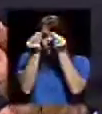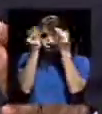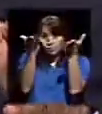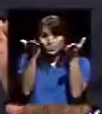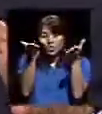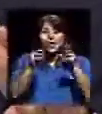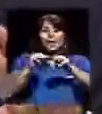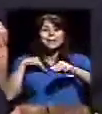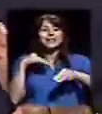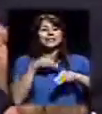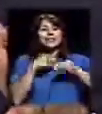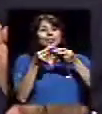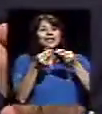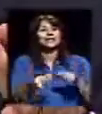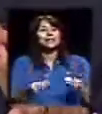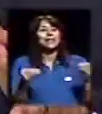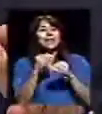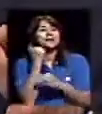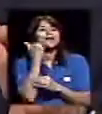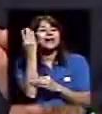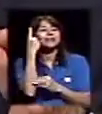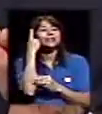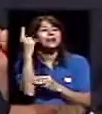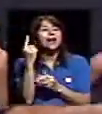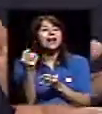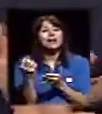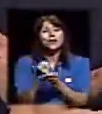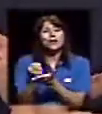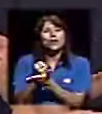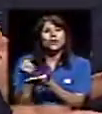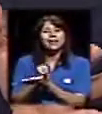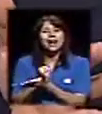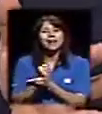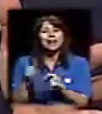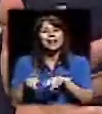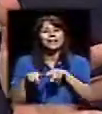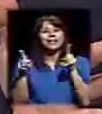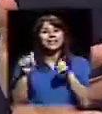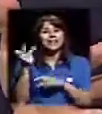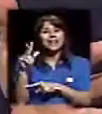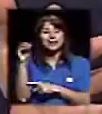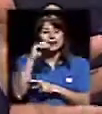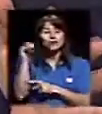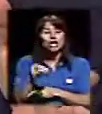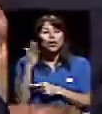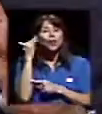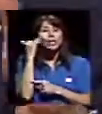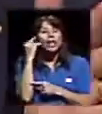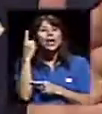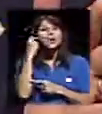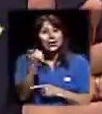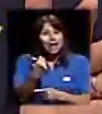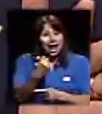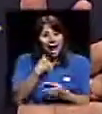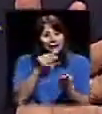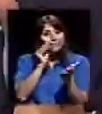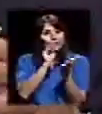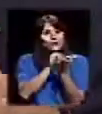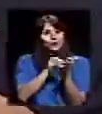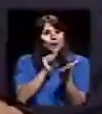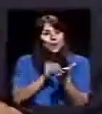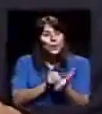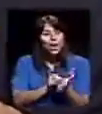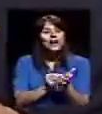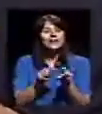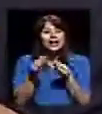más fácil recolectar la diferencia del 13%, casi que automático, porque quedó registro de esa venta que se